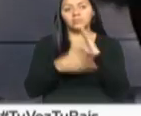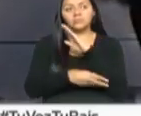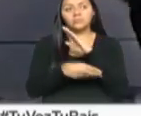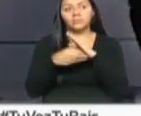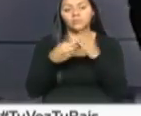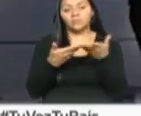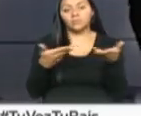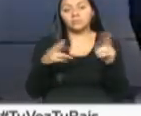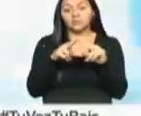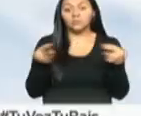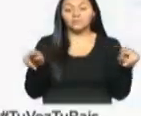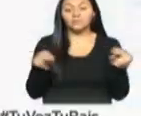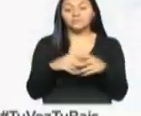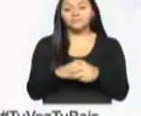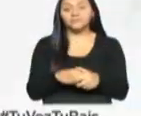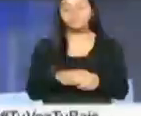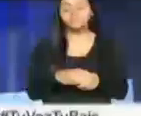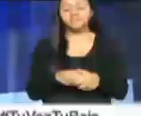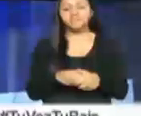recursos naturales.